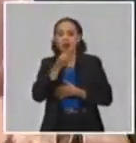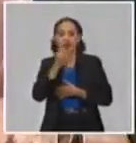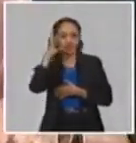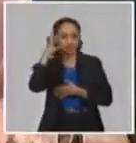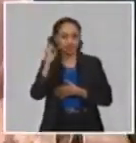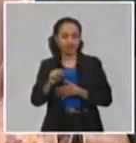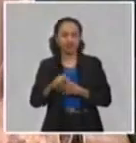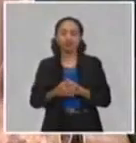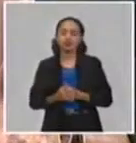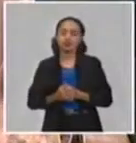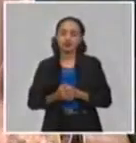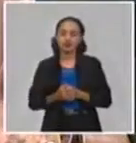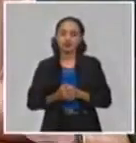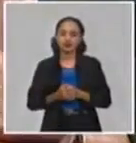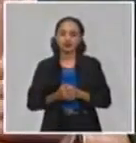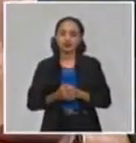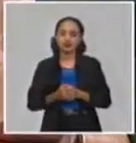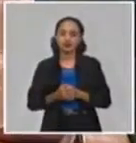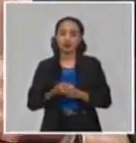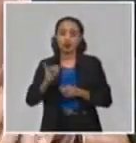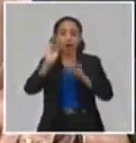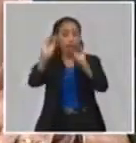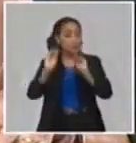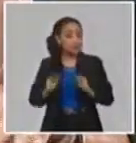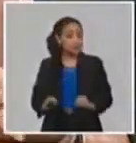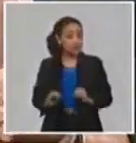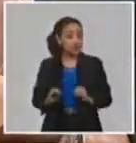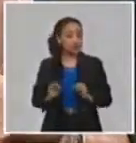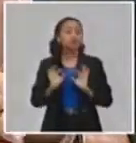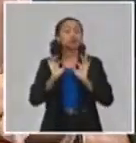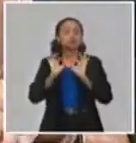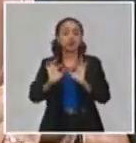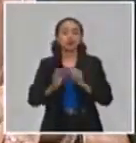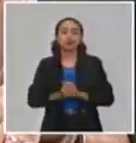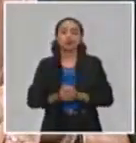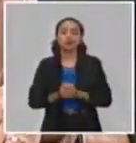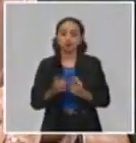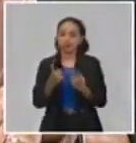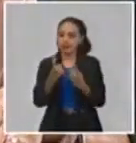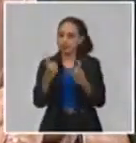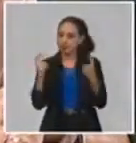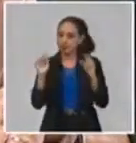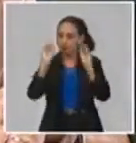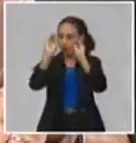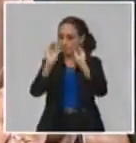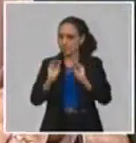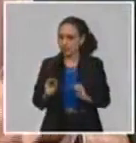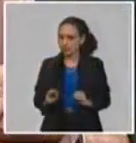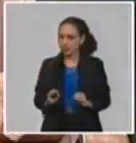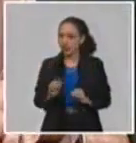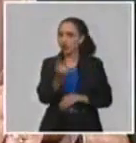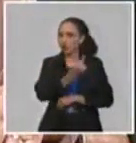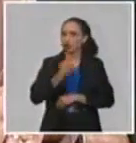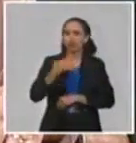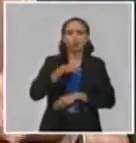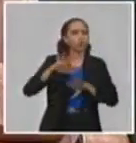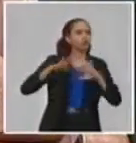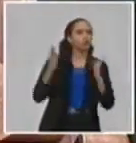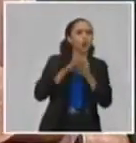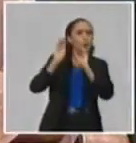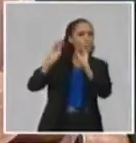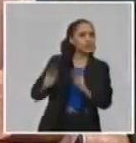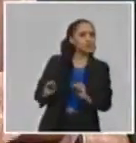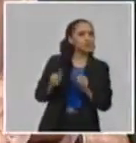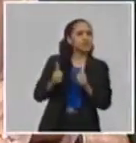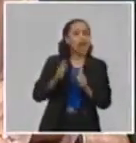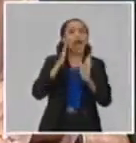categorización de los almacenes. Para nosotros la actividad de almacenes es imprescindible. y no teníamos todos los almacenes categorizados, eso